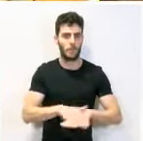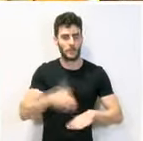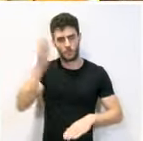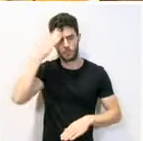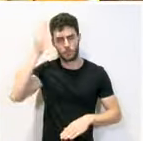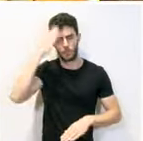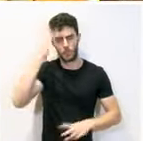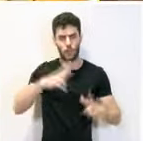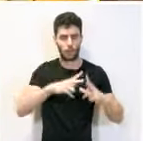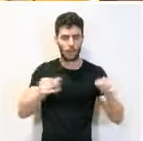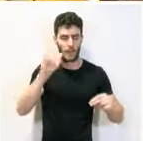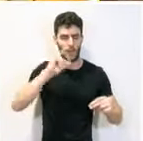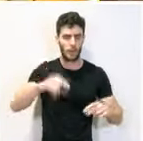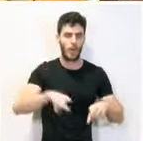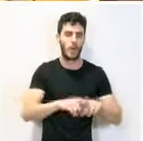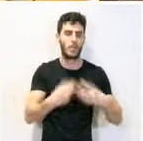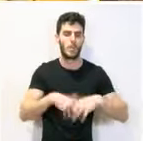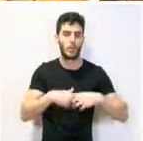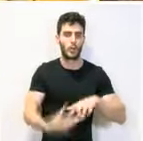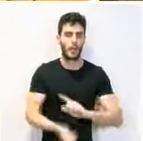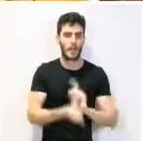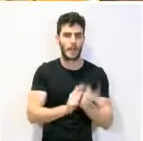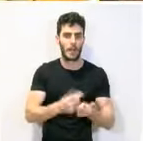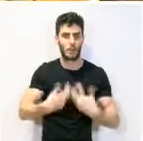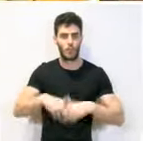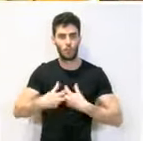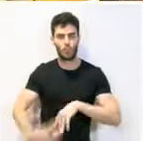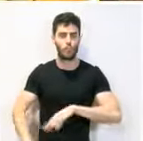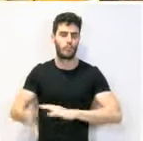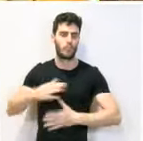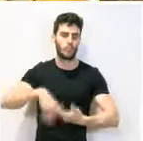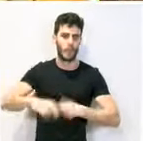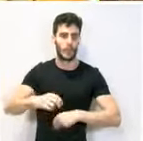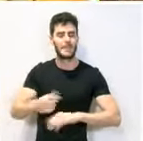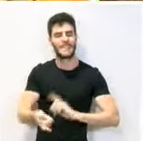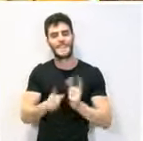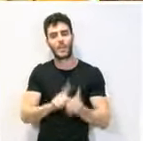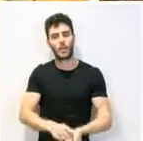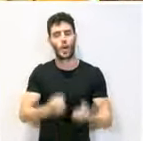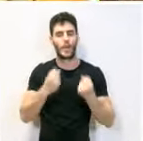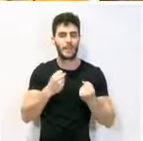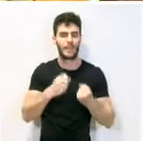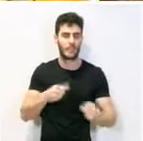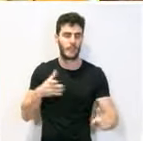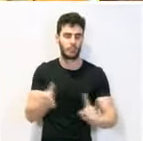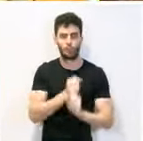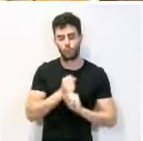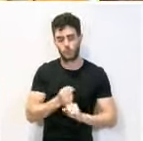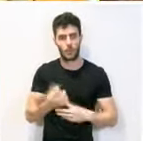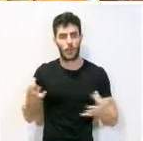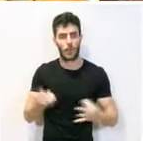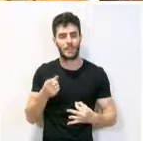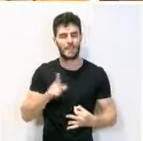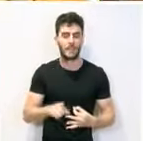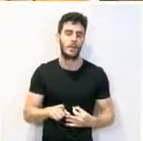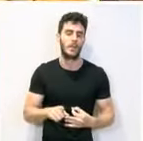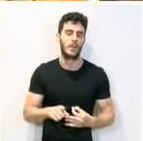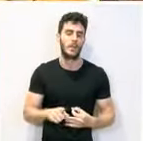la universidad como motor de cambio, la reindustrialización y la transición energética como metas a alcanzar y la formación